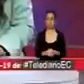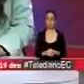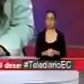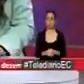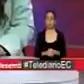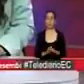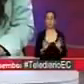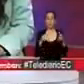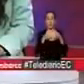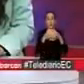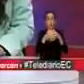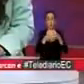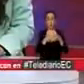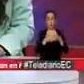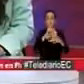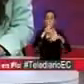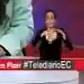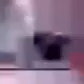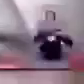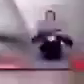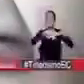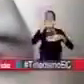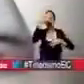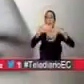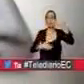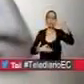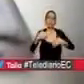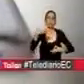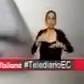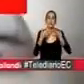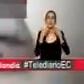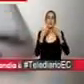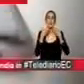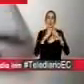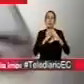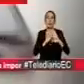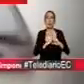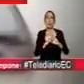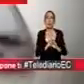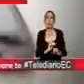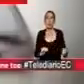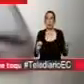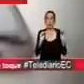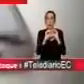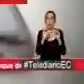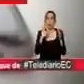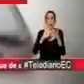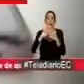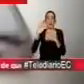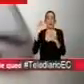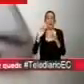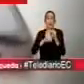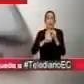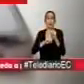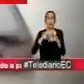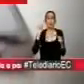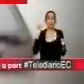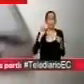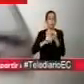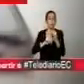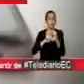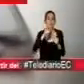La Corte Nacional de Justicia concedió la suspensión condicional de la pena interpuesta al exprefecto de Sucumbíos, Jofre P.